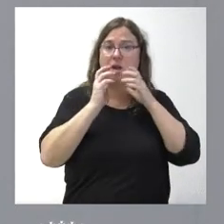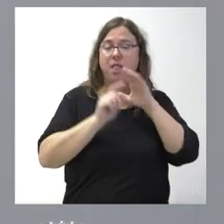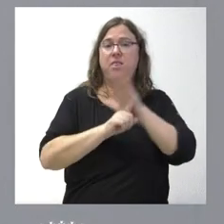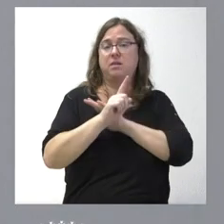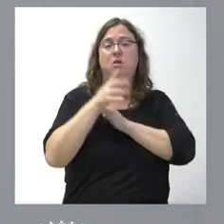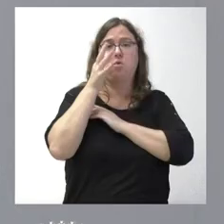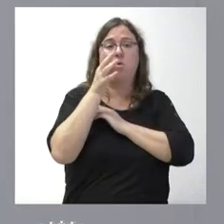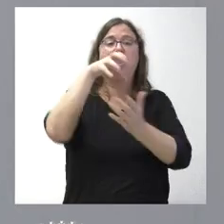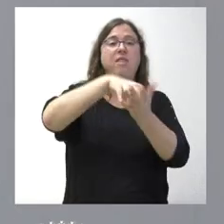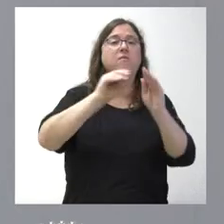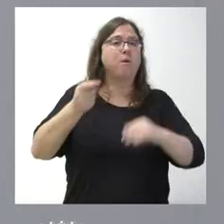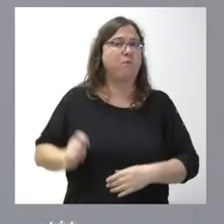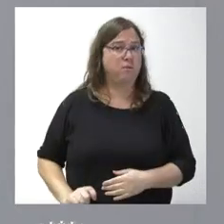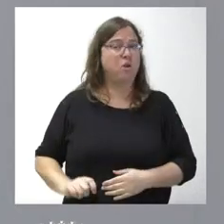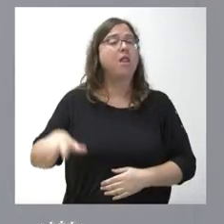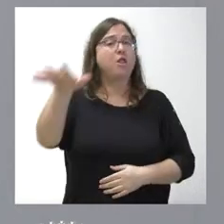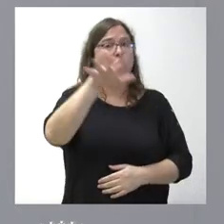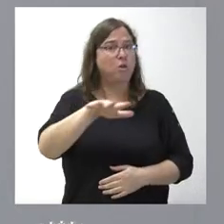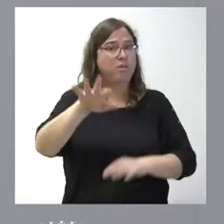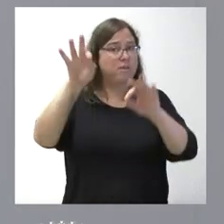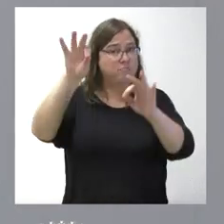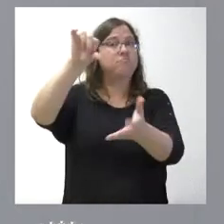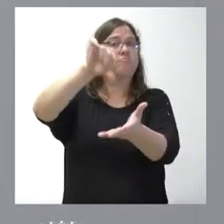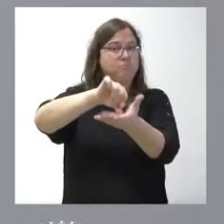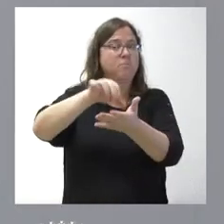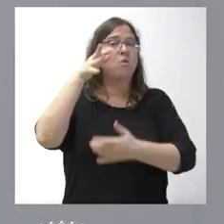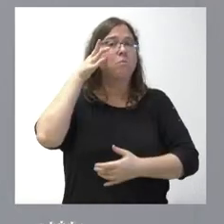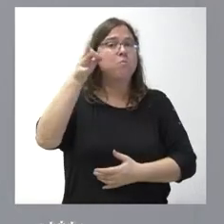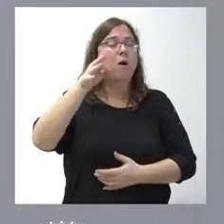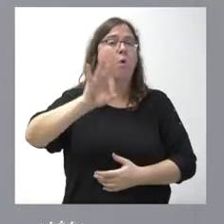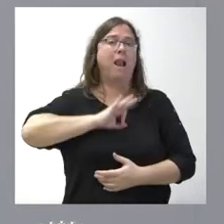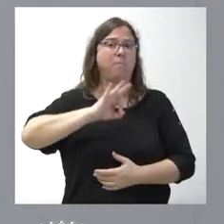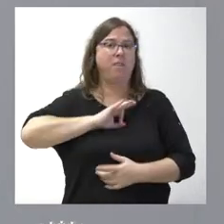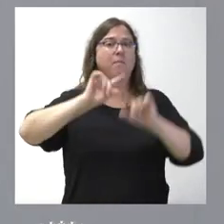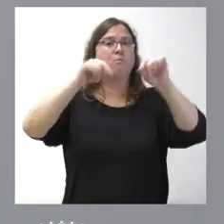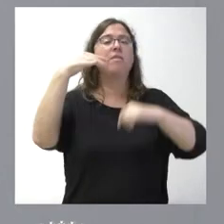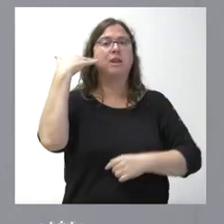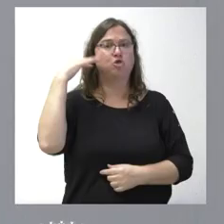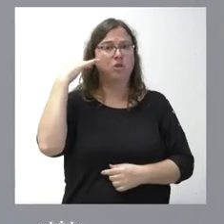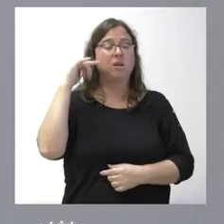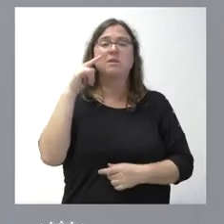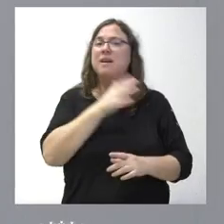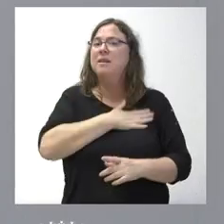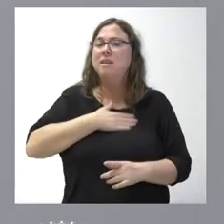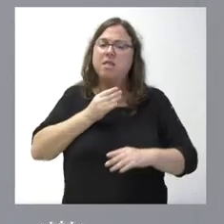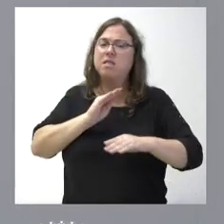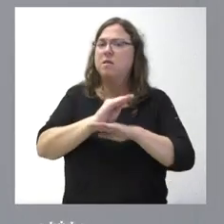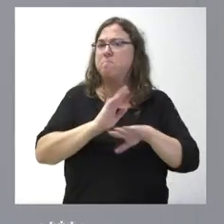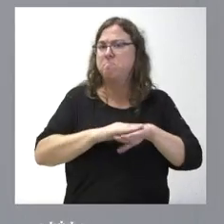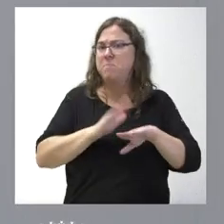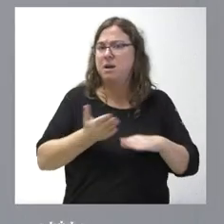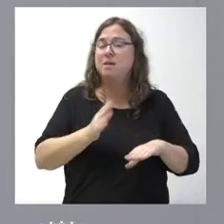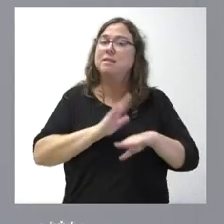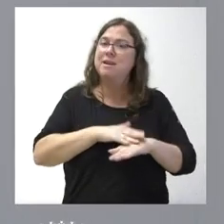rural está ubicado en la localidad de Almazán en Soria y el objeto de esta inversión es